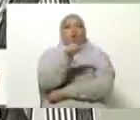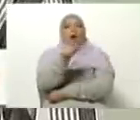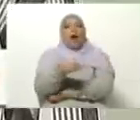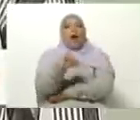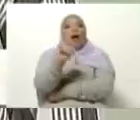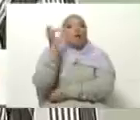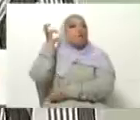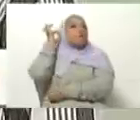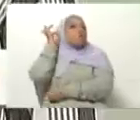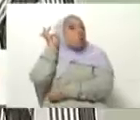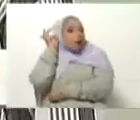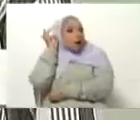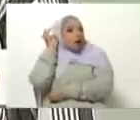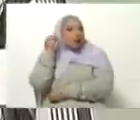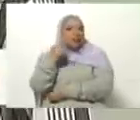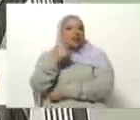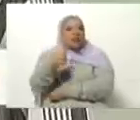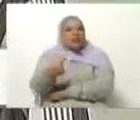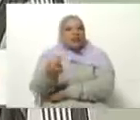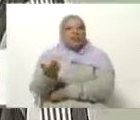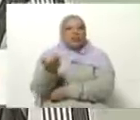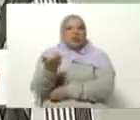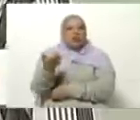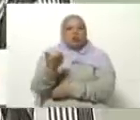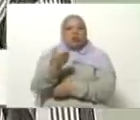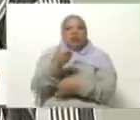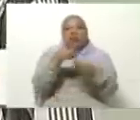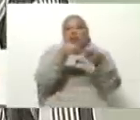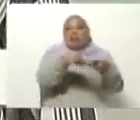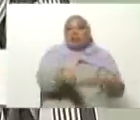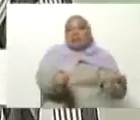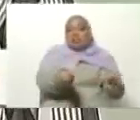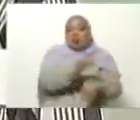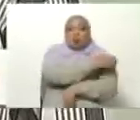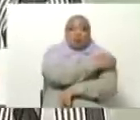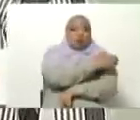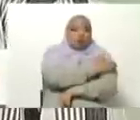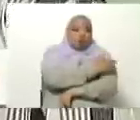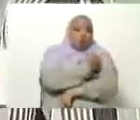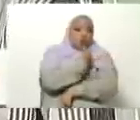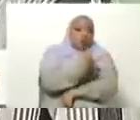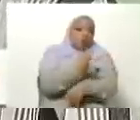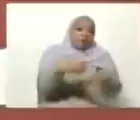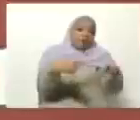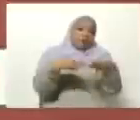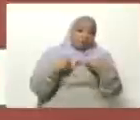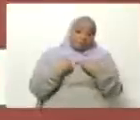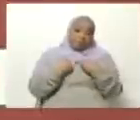una fractura dentro de la misma oposición radical de Venezuela que está sentada en esa mesa? Gracias.